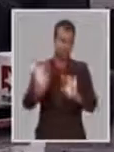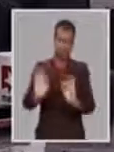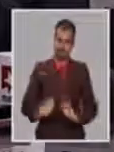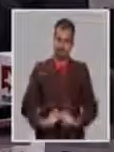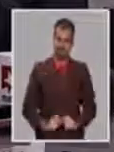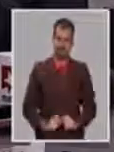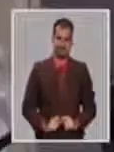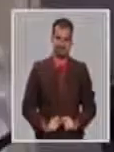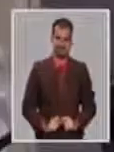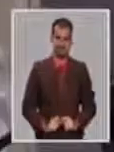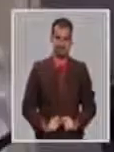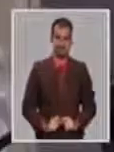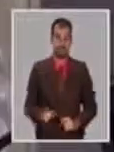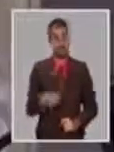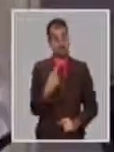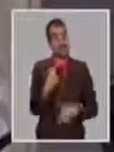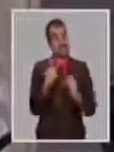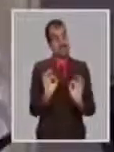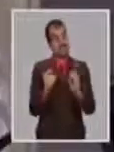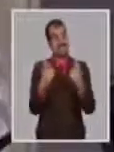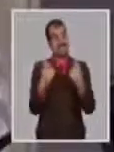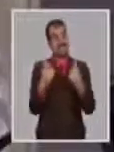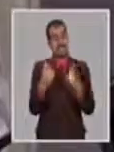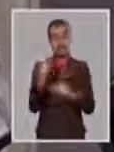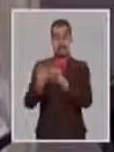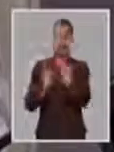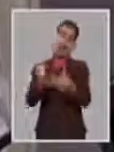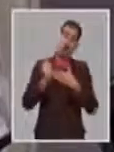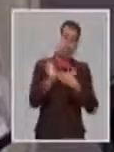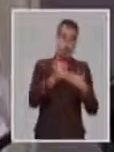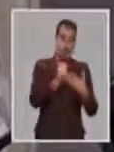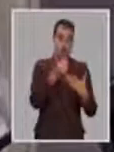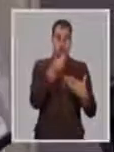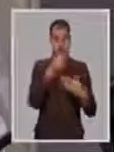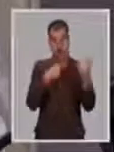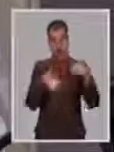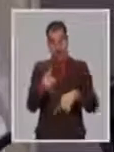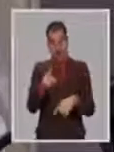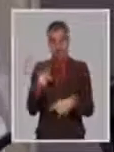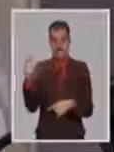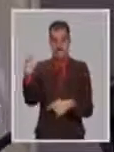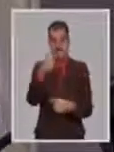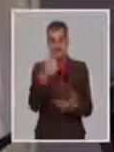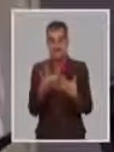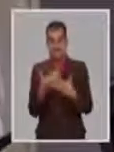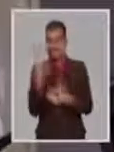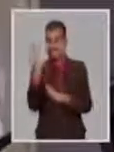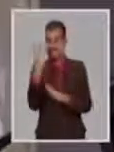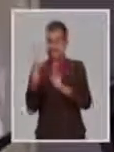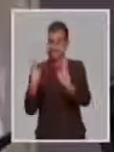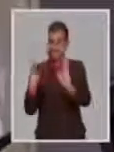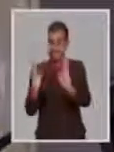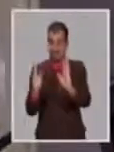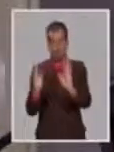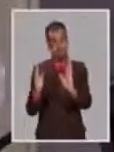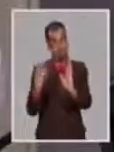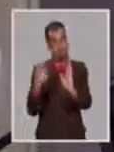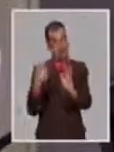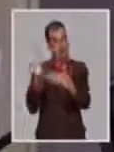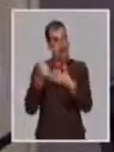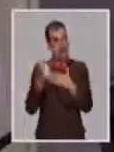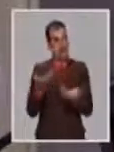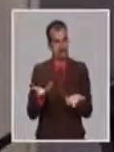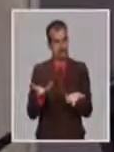nosotros necesitamos tropa de refuerzo para enfrentar una fase 3 que es un gran reto